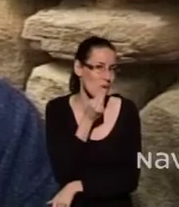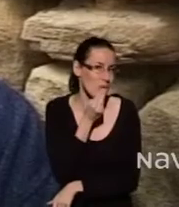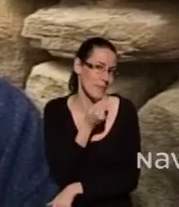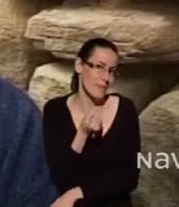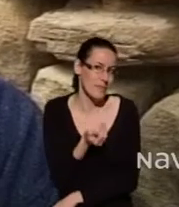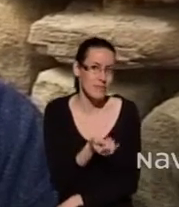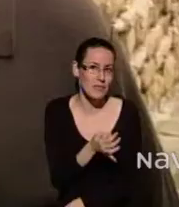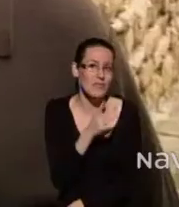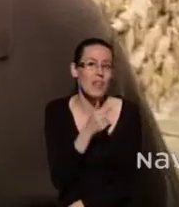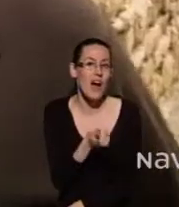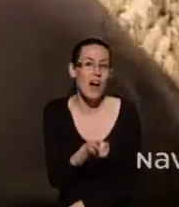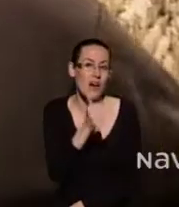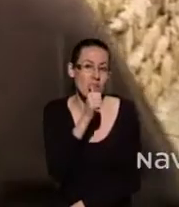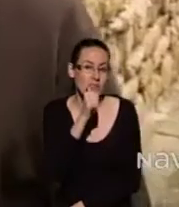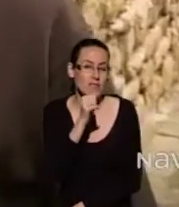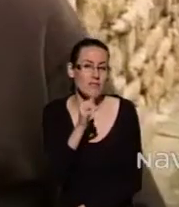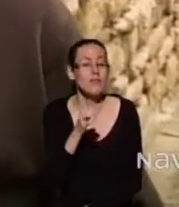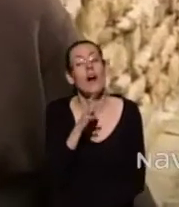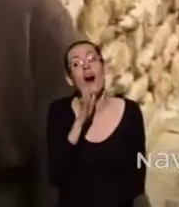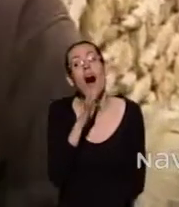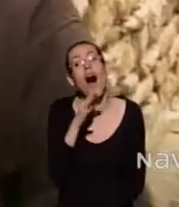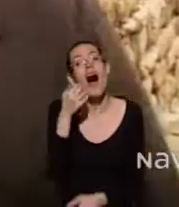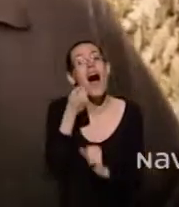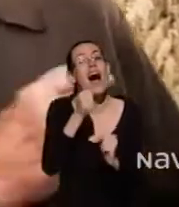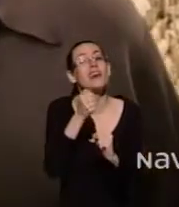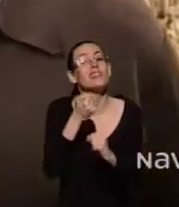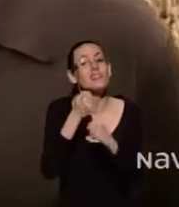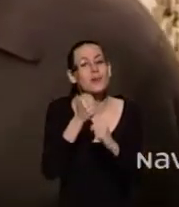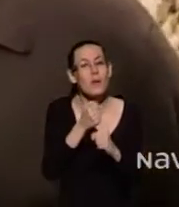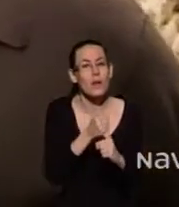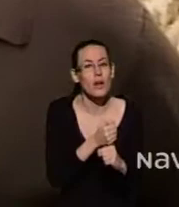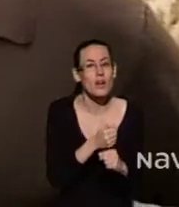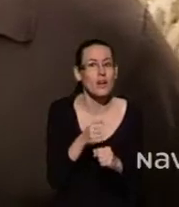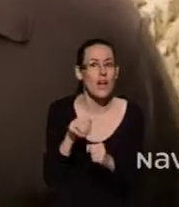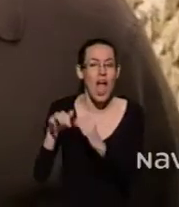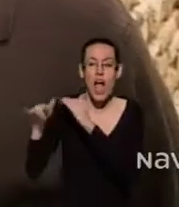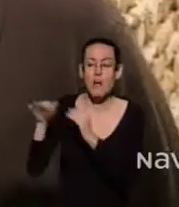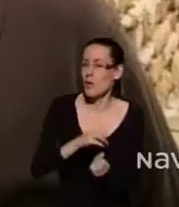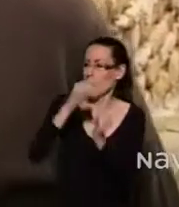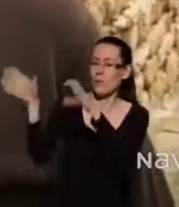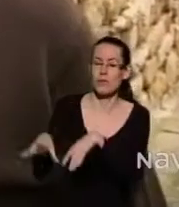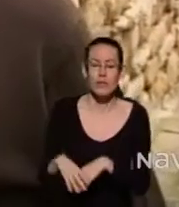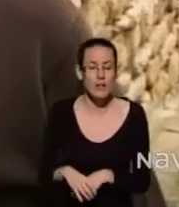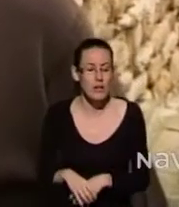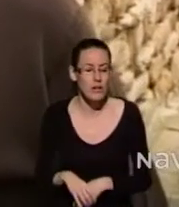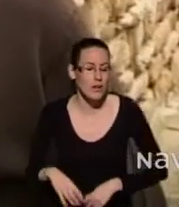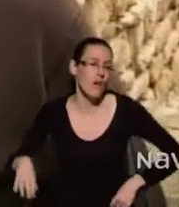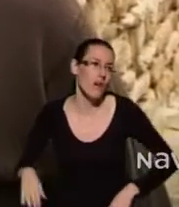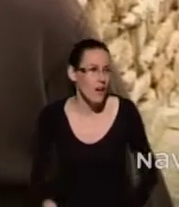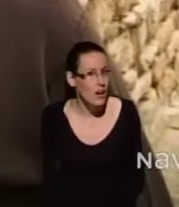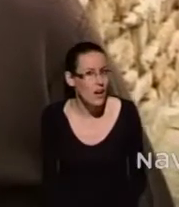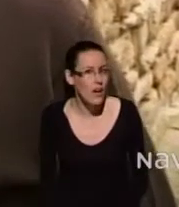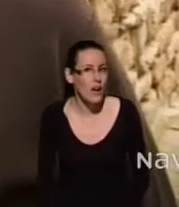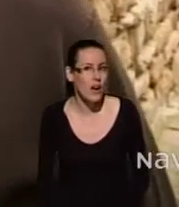dale la escoba y que barra. Agarra la escoba y la tira al mar. Le dice, me he ido a Daibar por